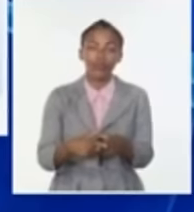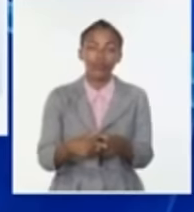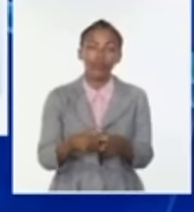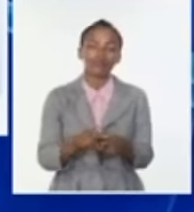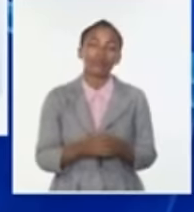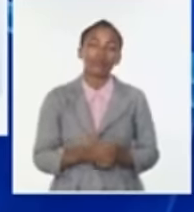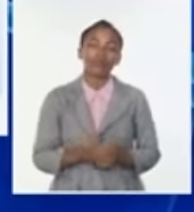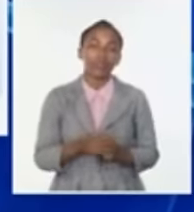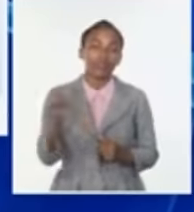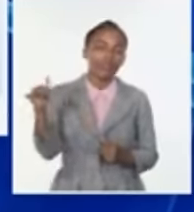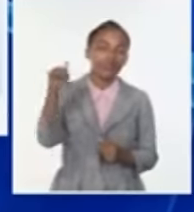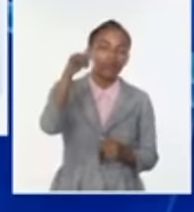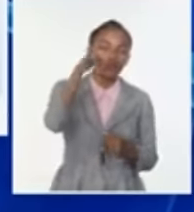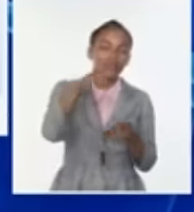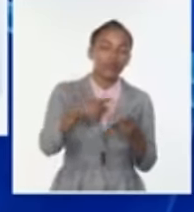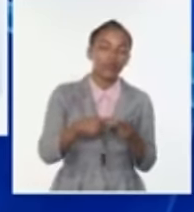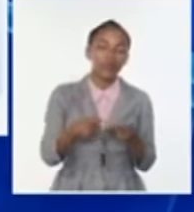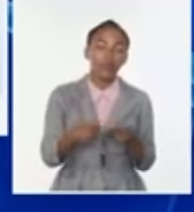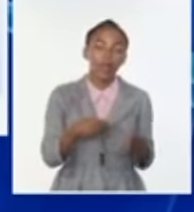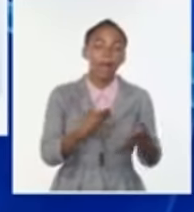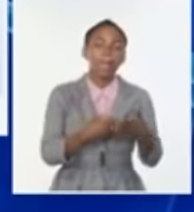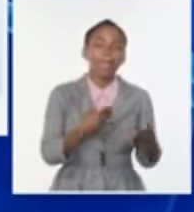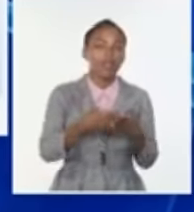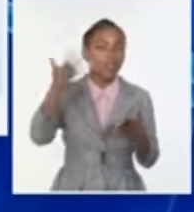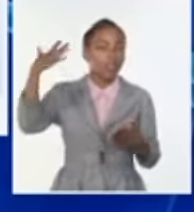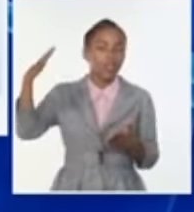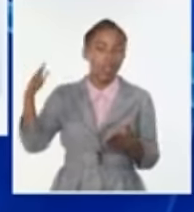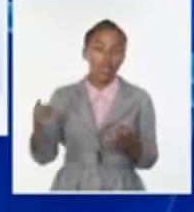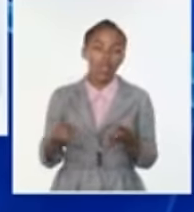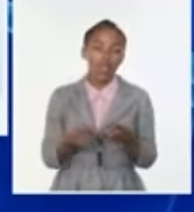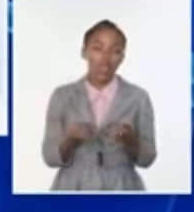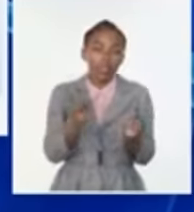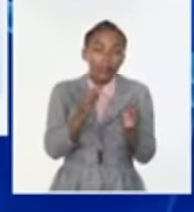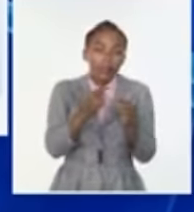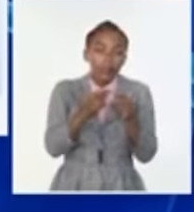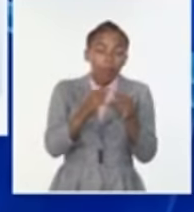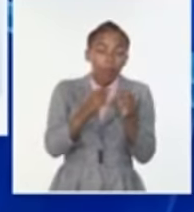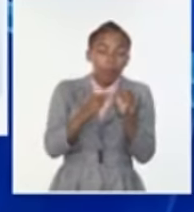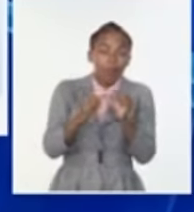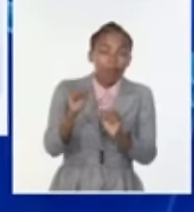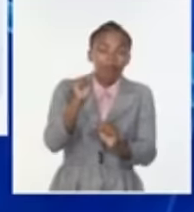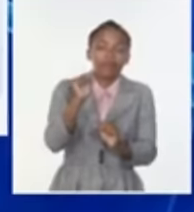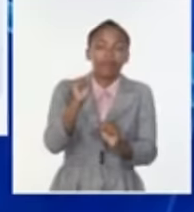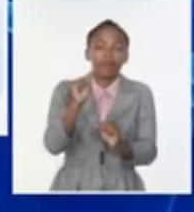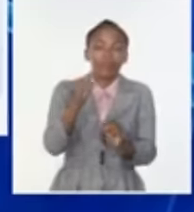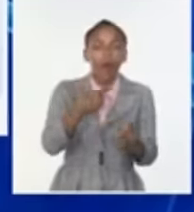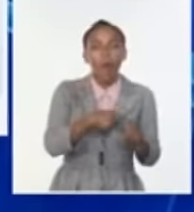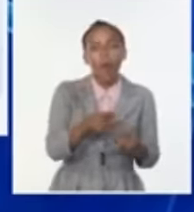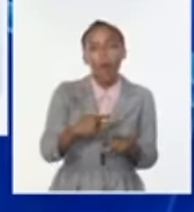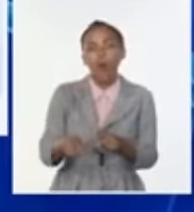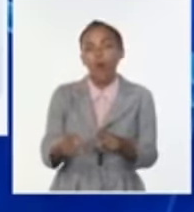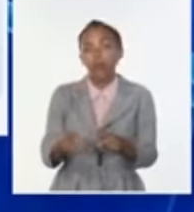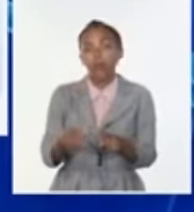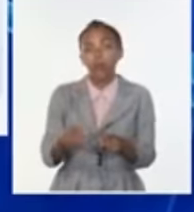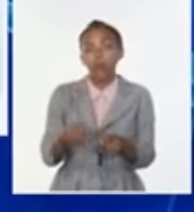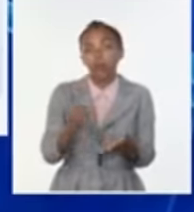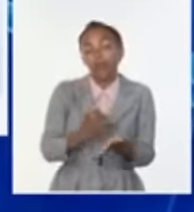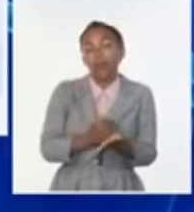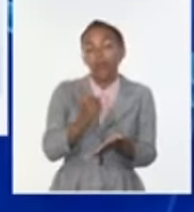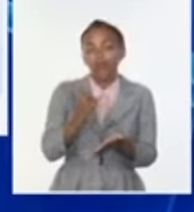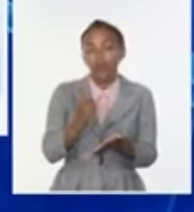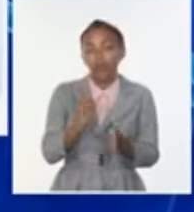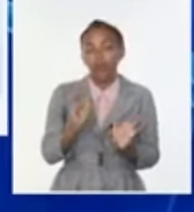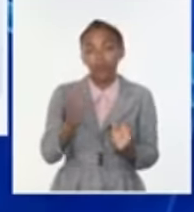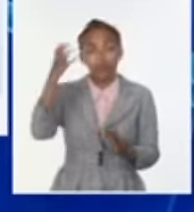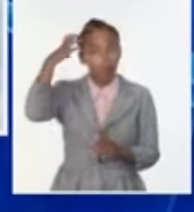aéreas, empresas extranjeras y excepcionalmente otras que se aprueben centralmente por el